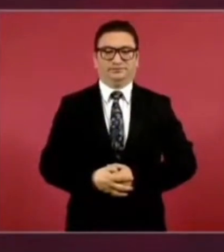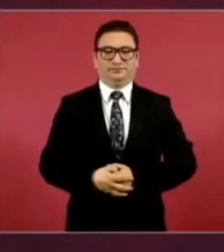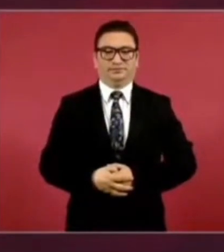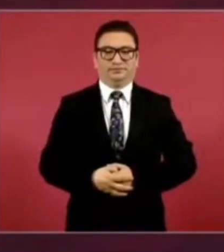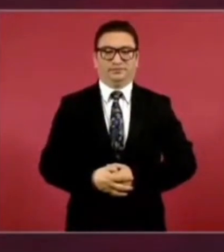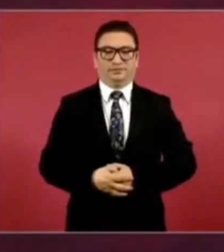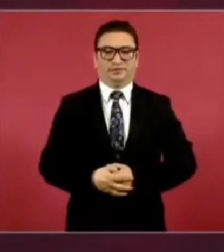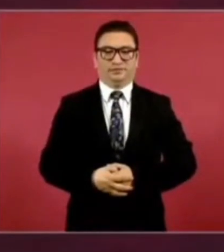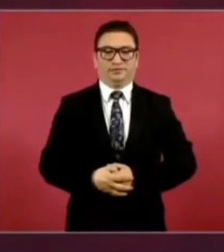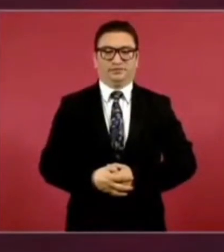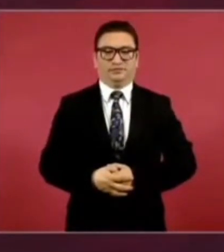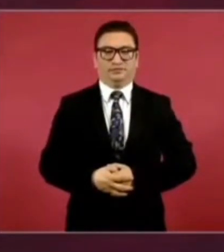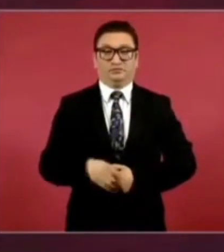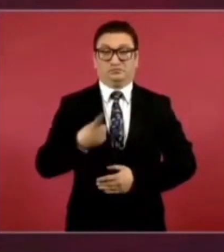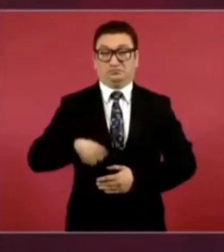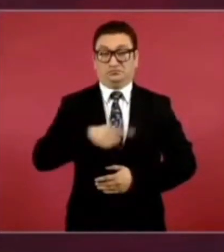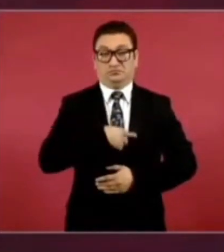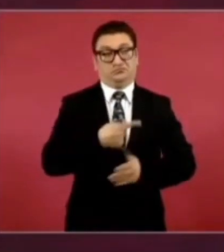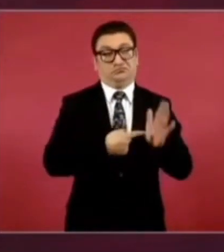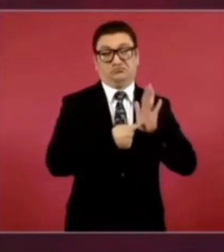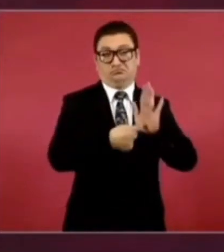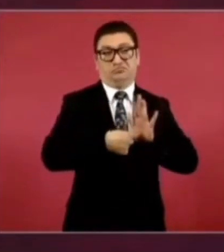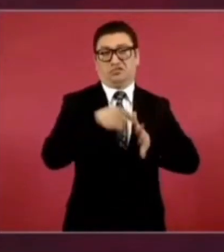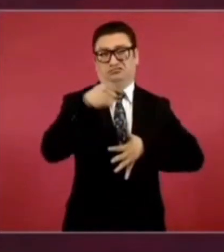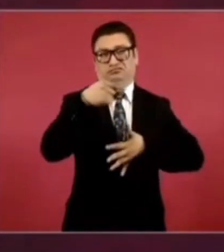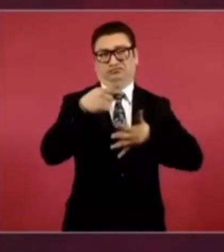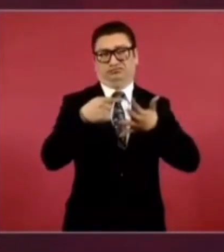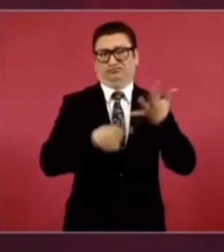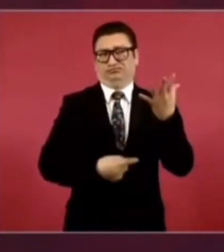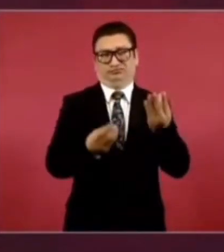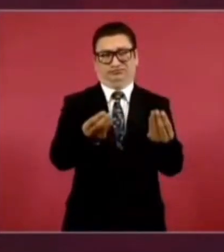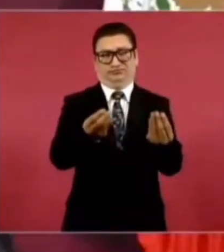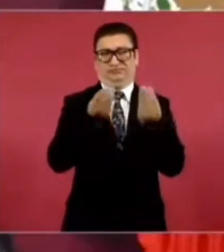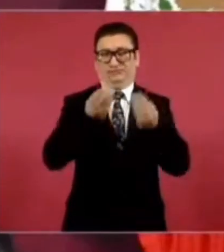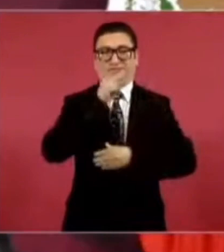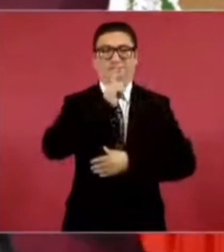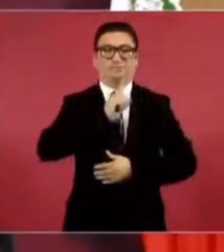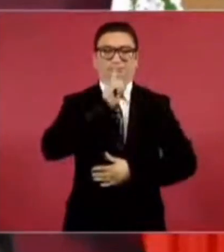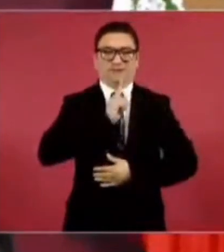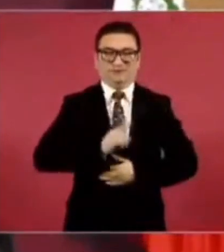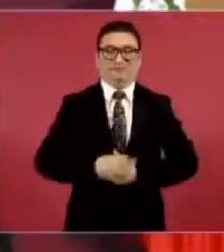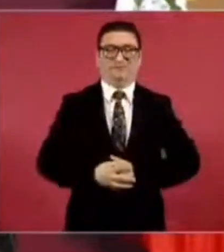sostenemos, son muchas las mentiras,